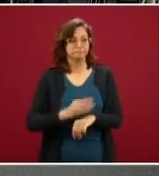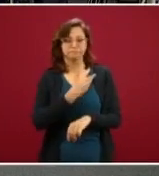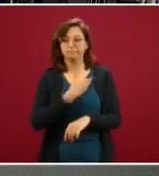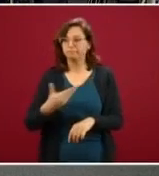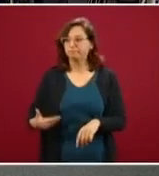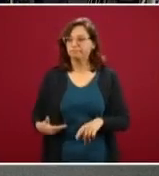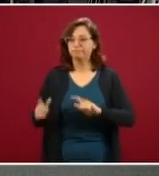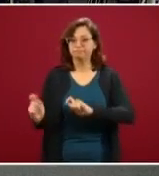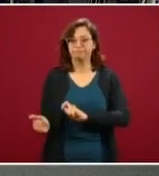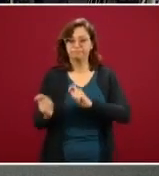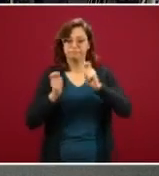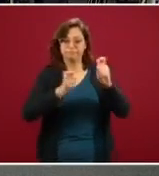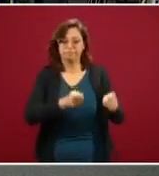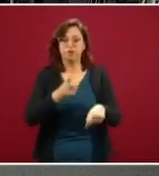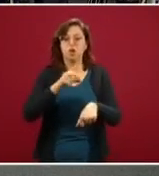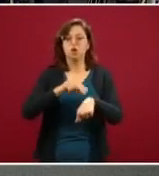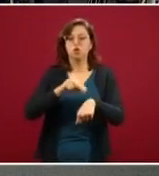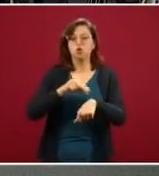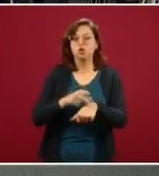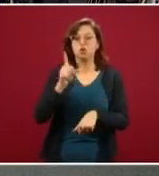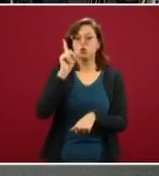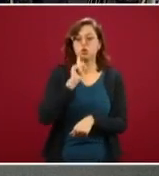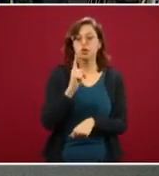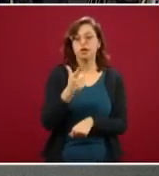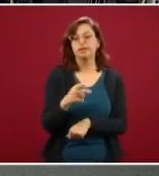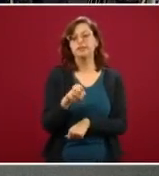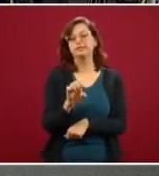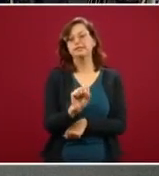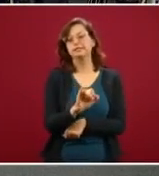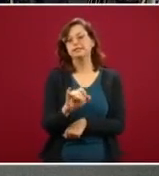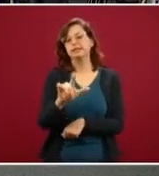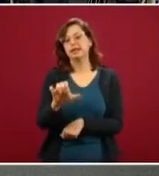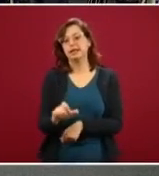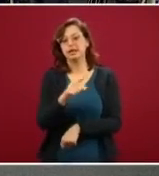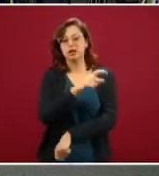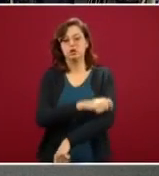doctora Gisela Lara Saldaña, coordinadora general de